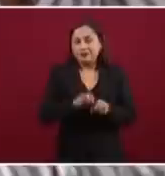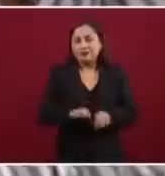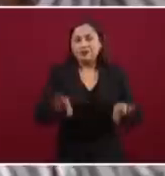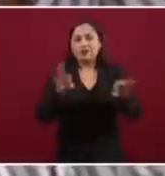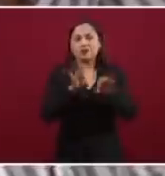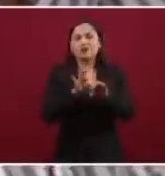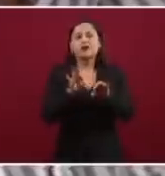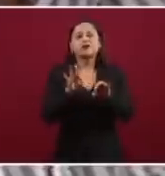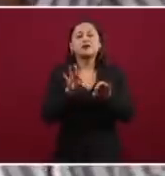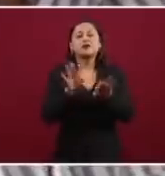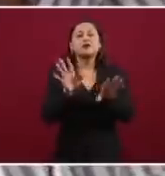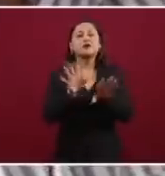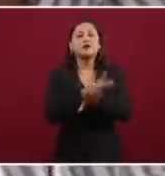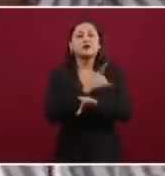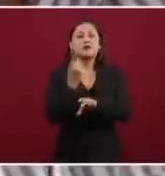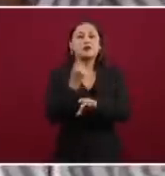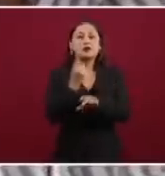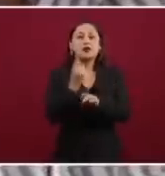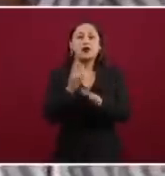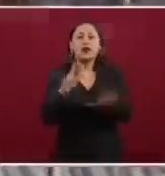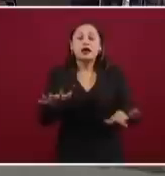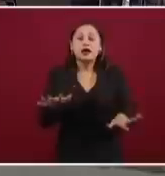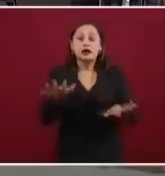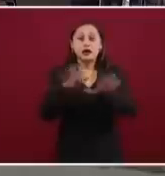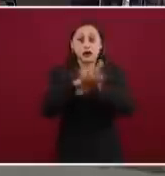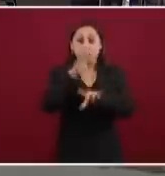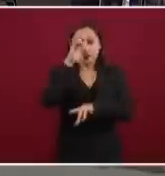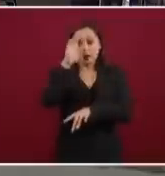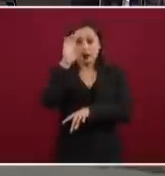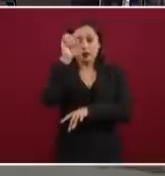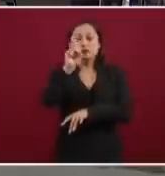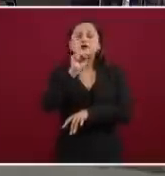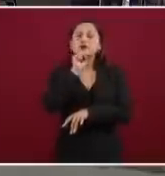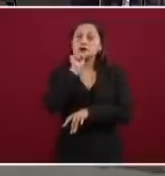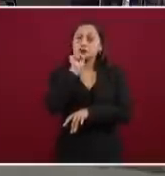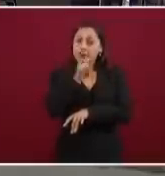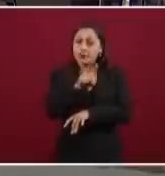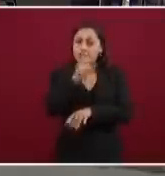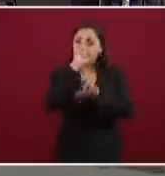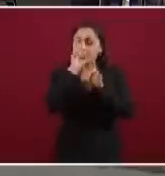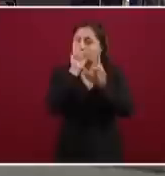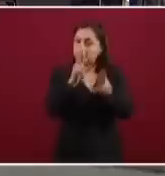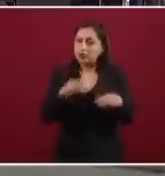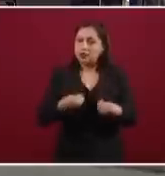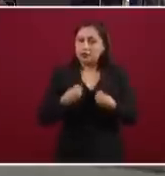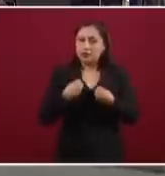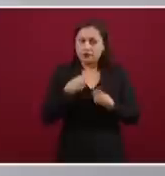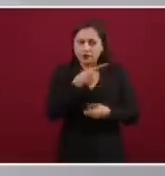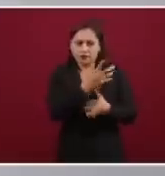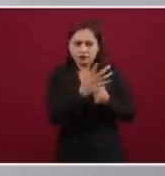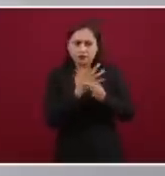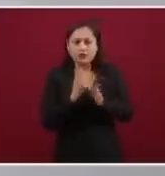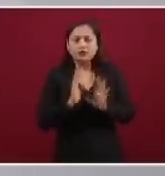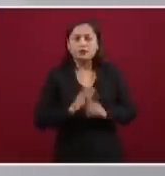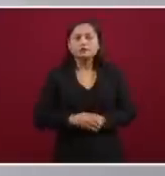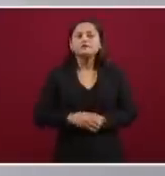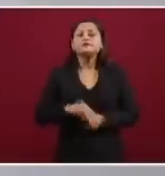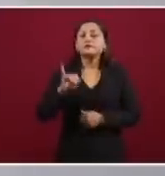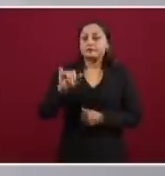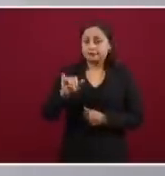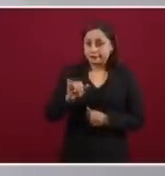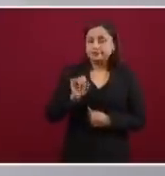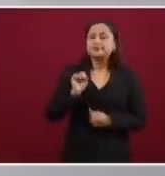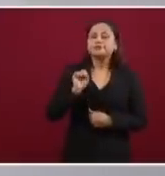el enfoque, respetando la vida. Como se está trabajando en eso, pero aquí lo más